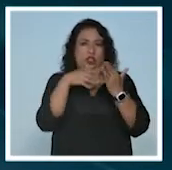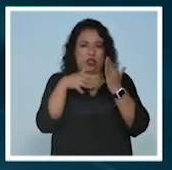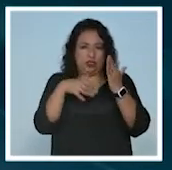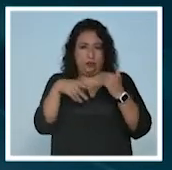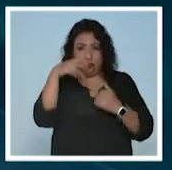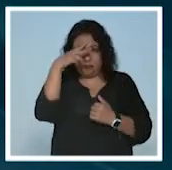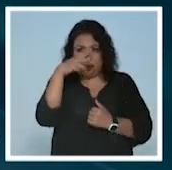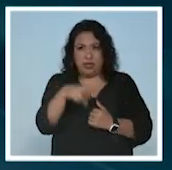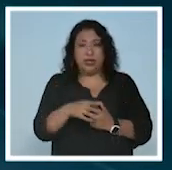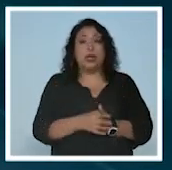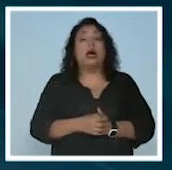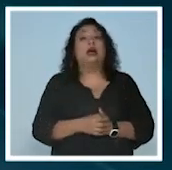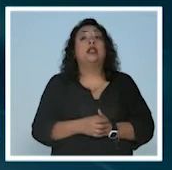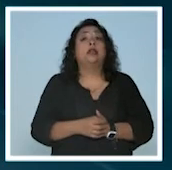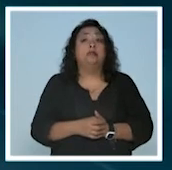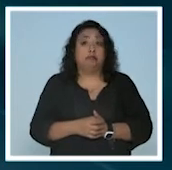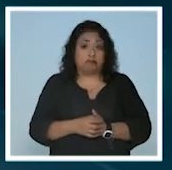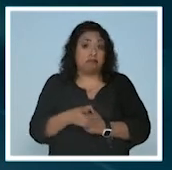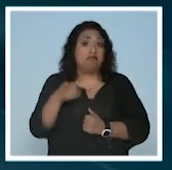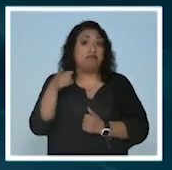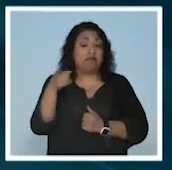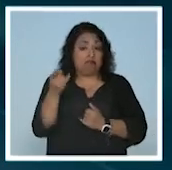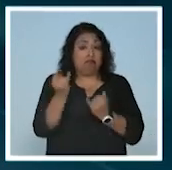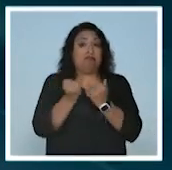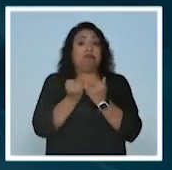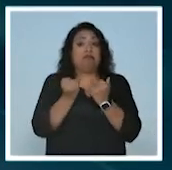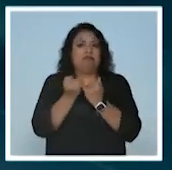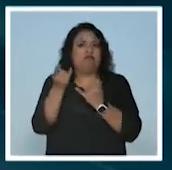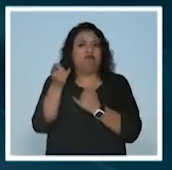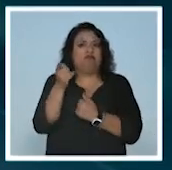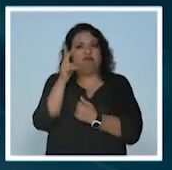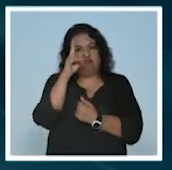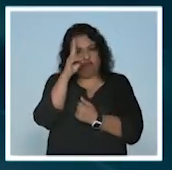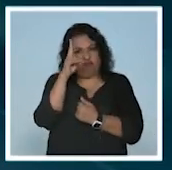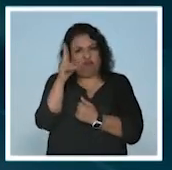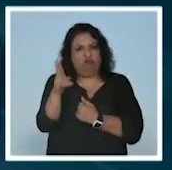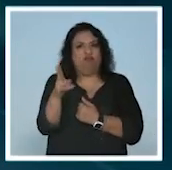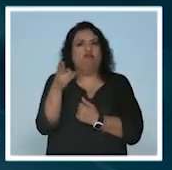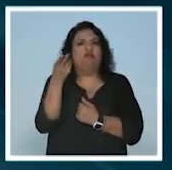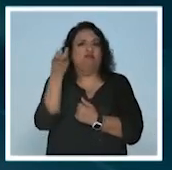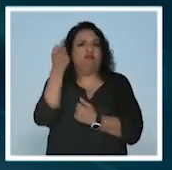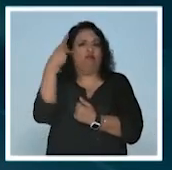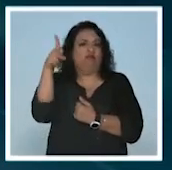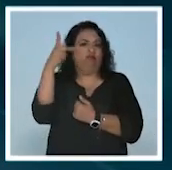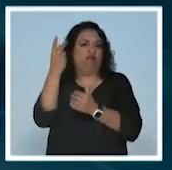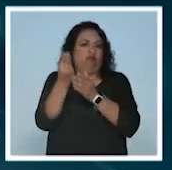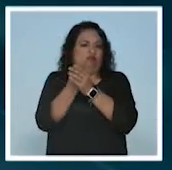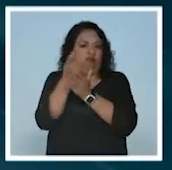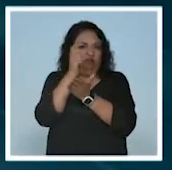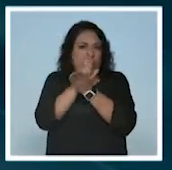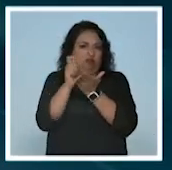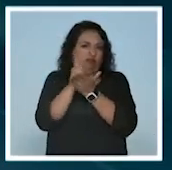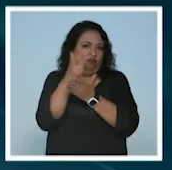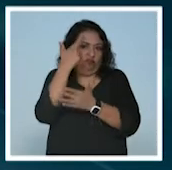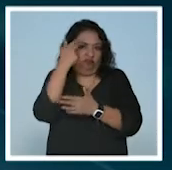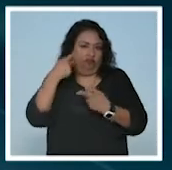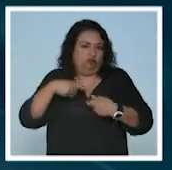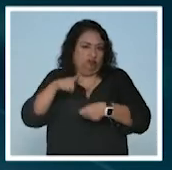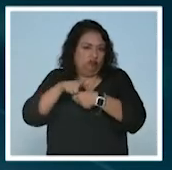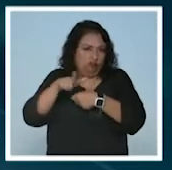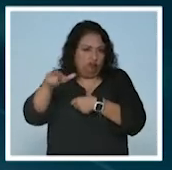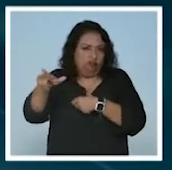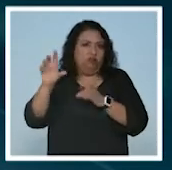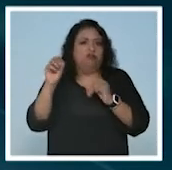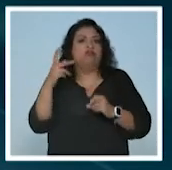literatura mexicana, pues se vio llevado también a censurar el Ulises criollo porque por motivos personales o por